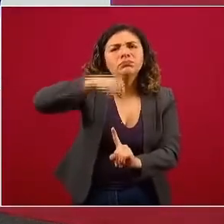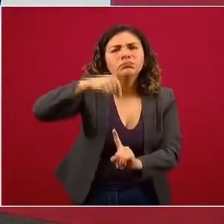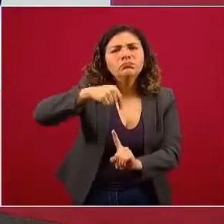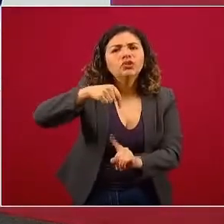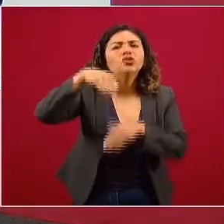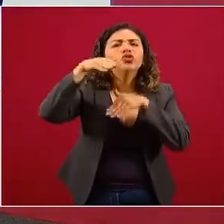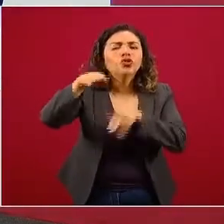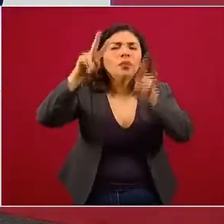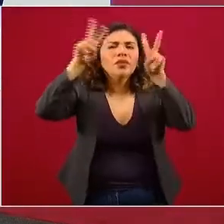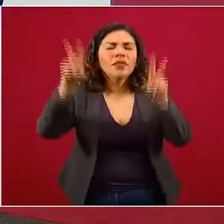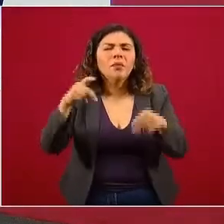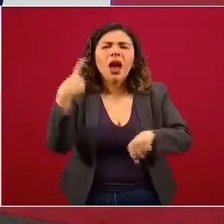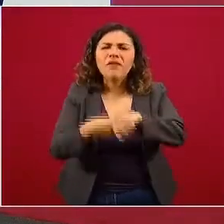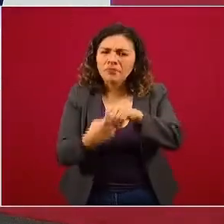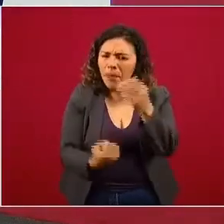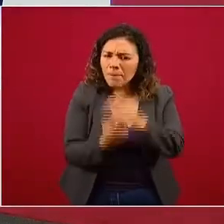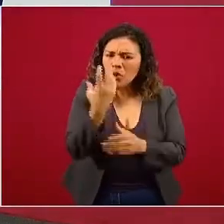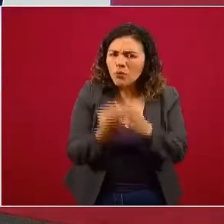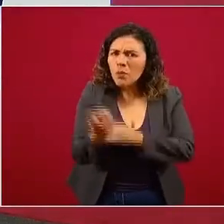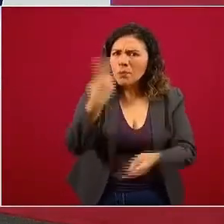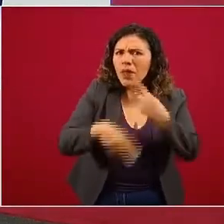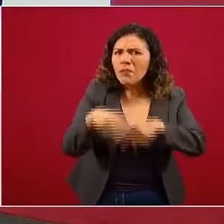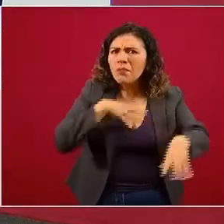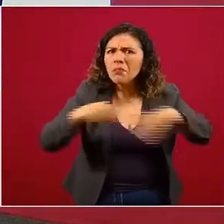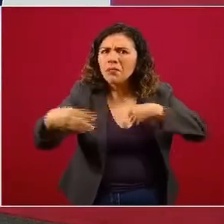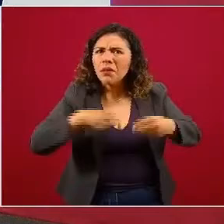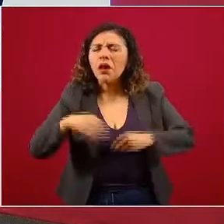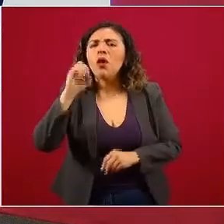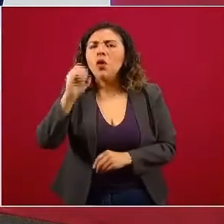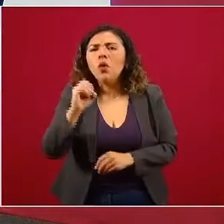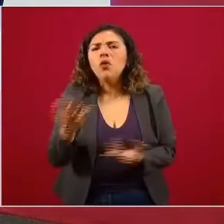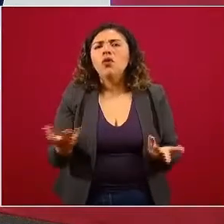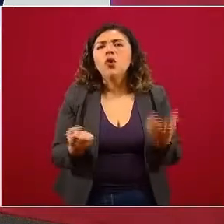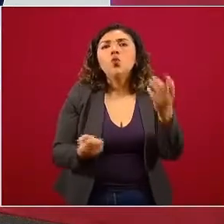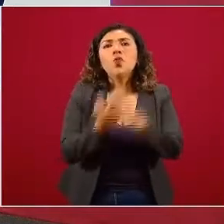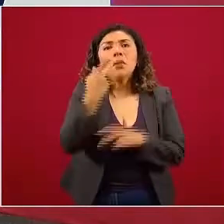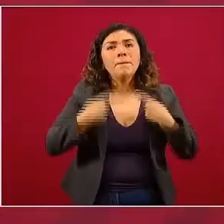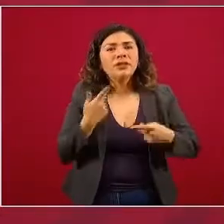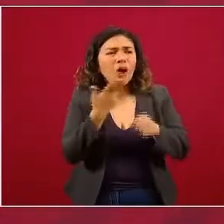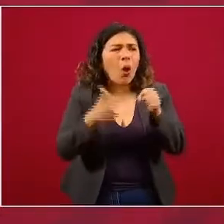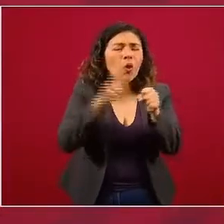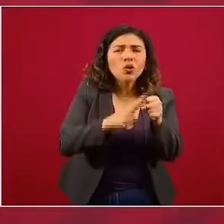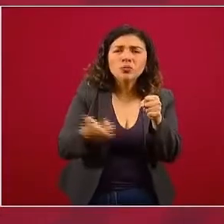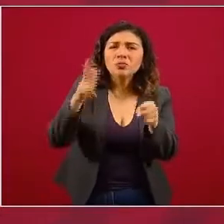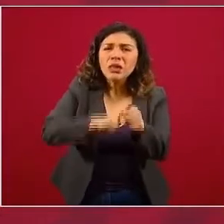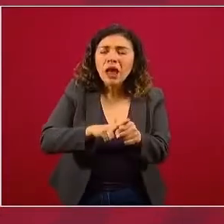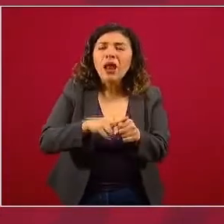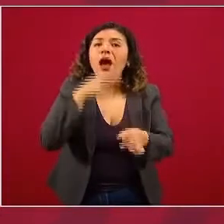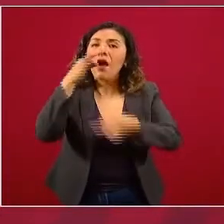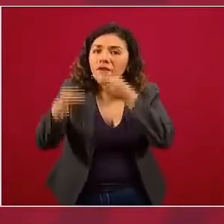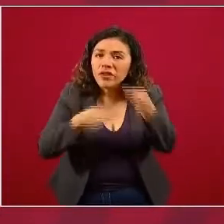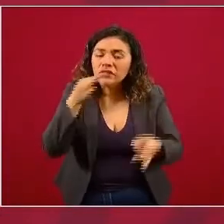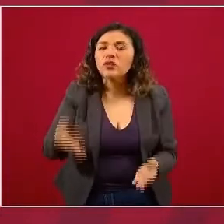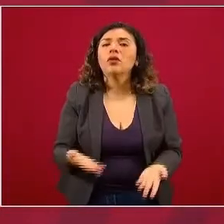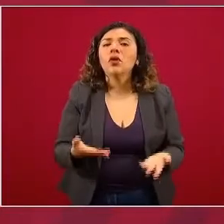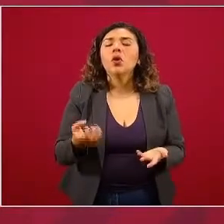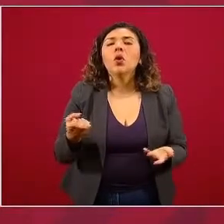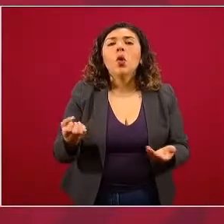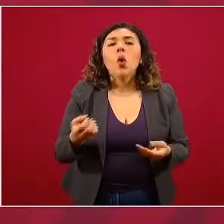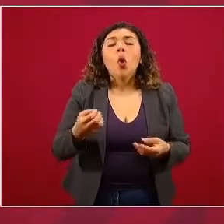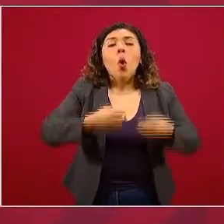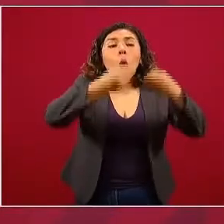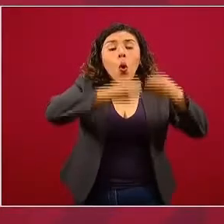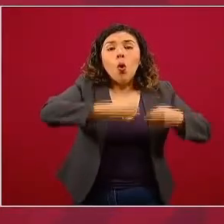a la ocurrencia de nuevos casos, la ocurrencia de nuevas hospitalizaciones, el porcentaje